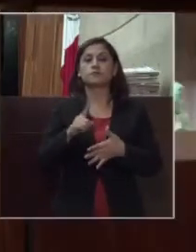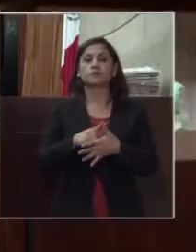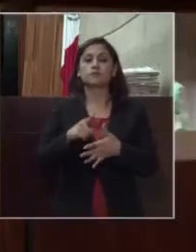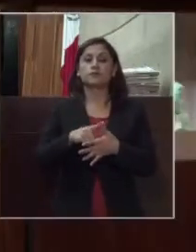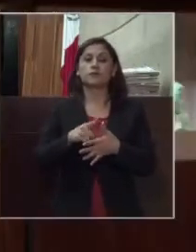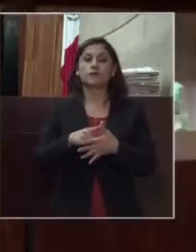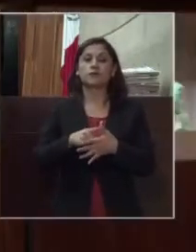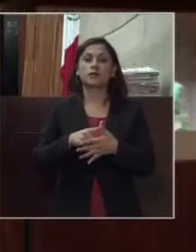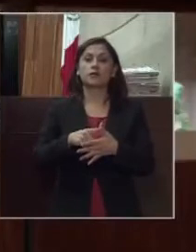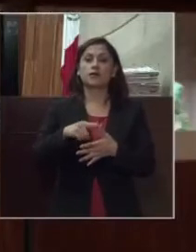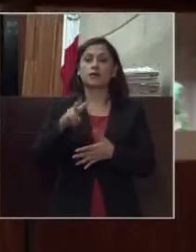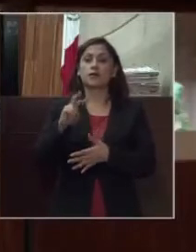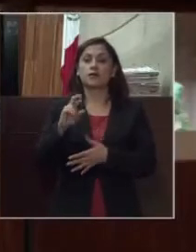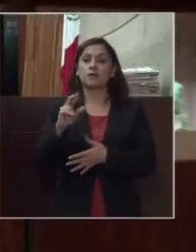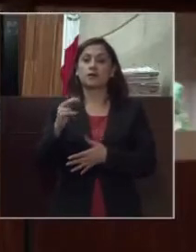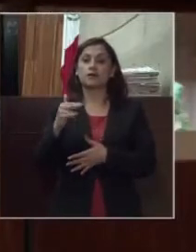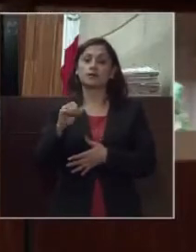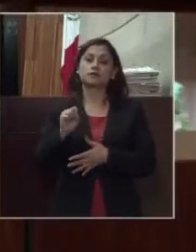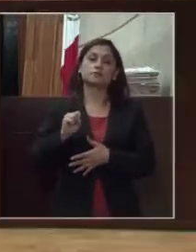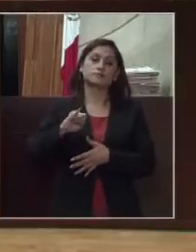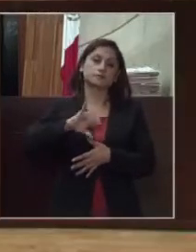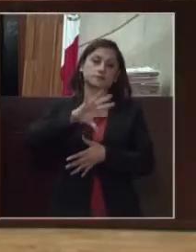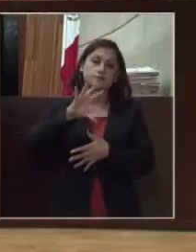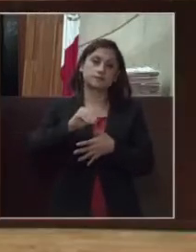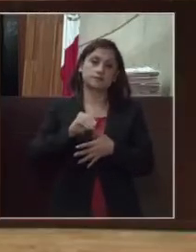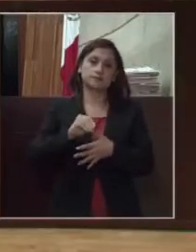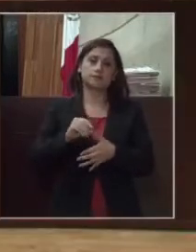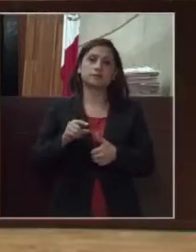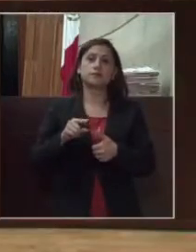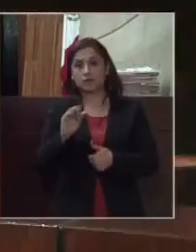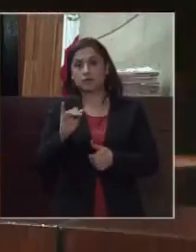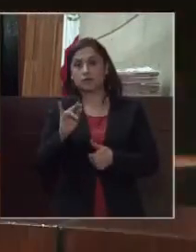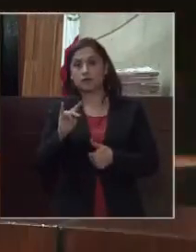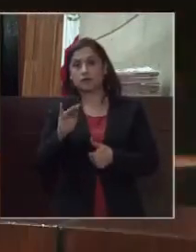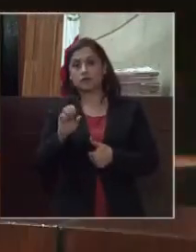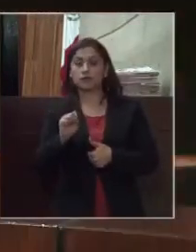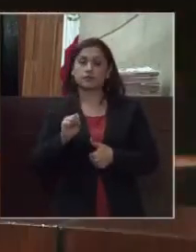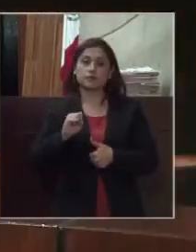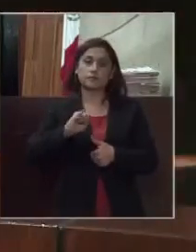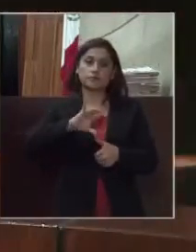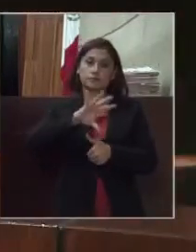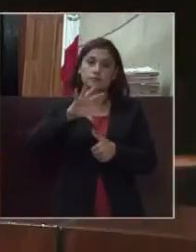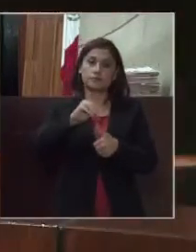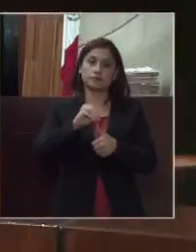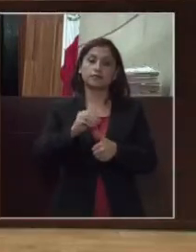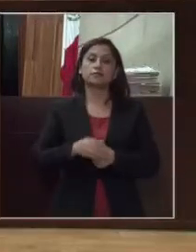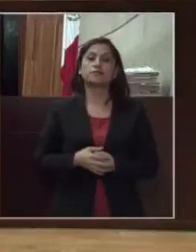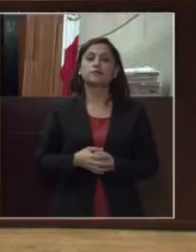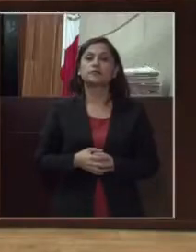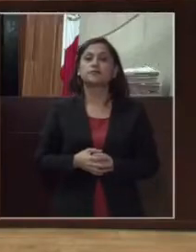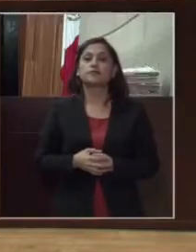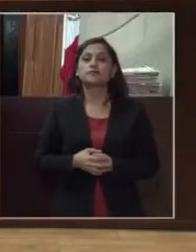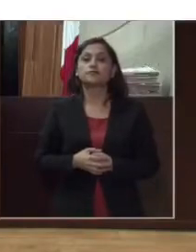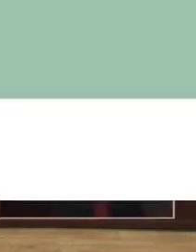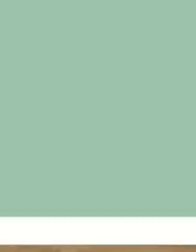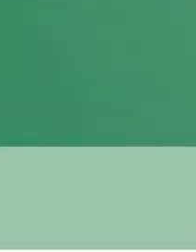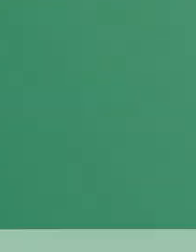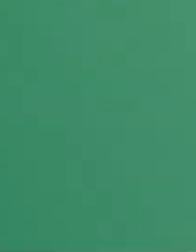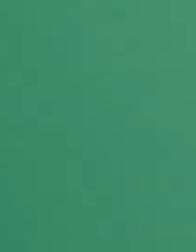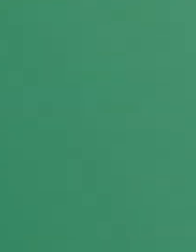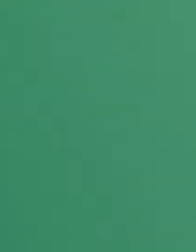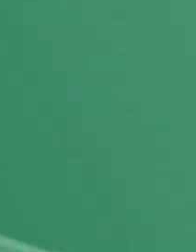el periodo de Corral Jurado, pero fue rechazada por el Instituto Estatal y por el Tribunal Electoral del Poder Judicial de la Federación.